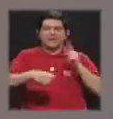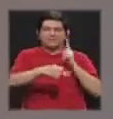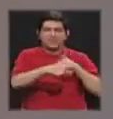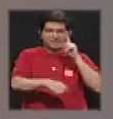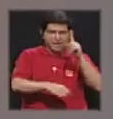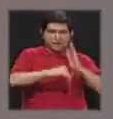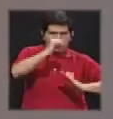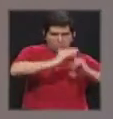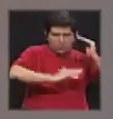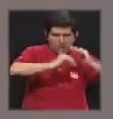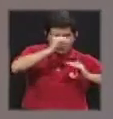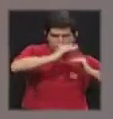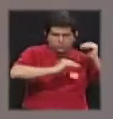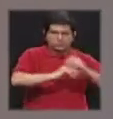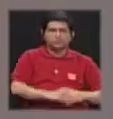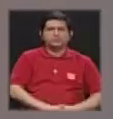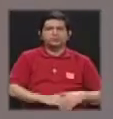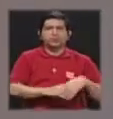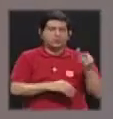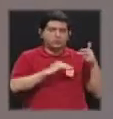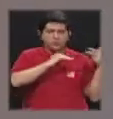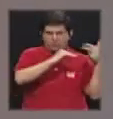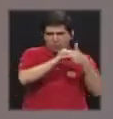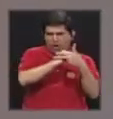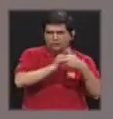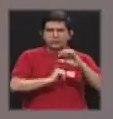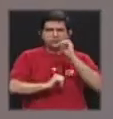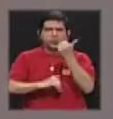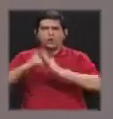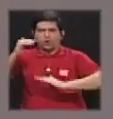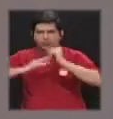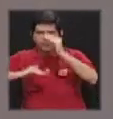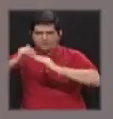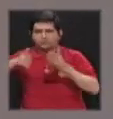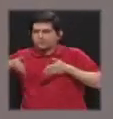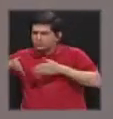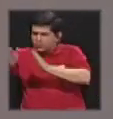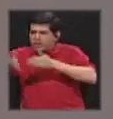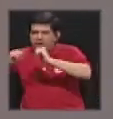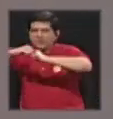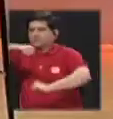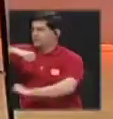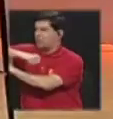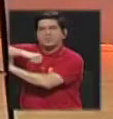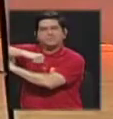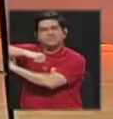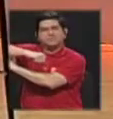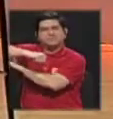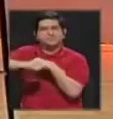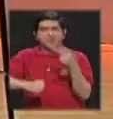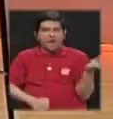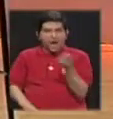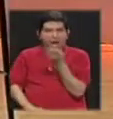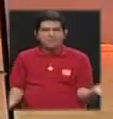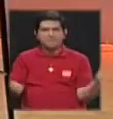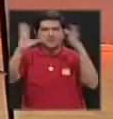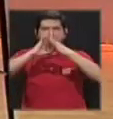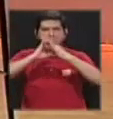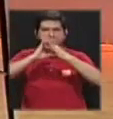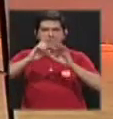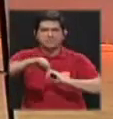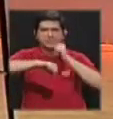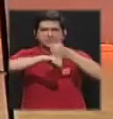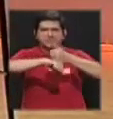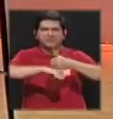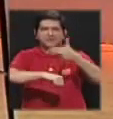empresa constructora de puertos y una empresa constructora de carreteras y puentes. Y estas dos se unen y forman